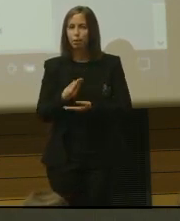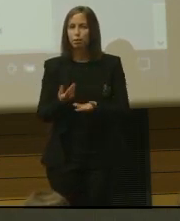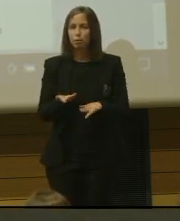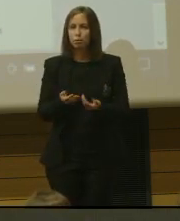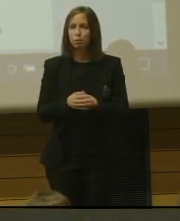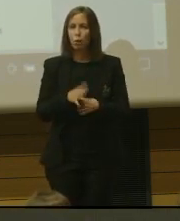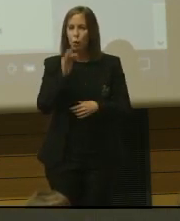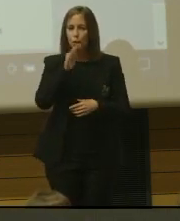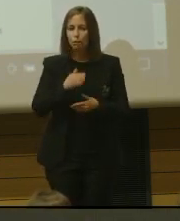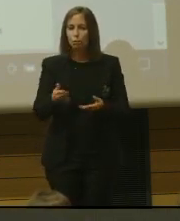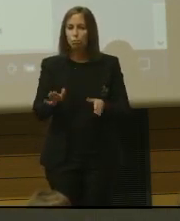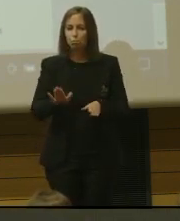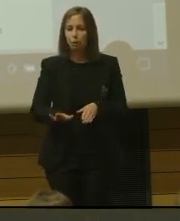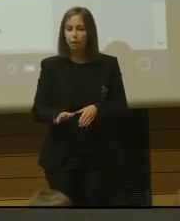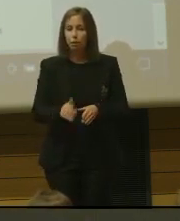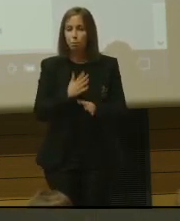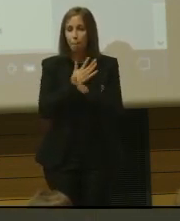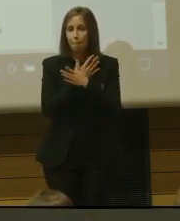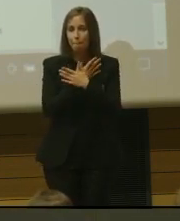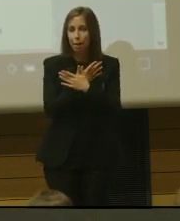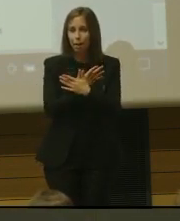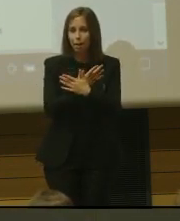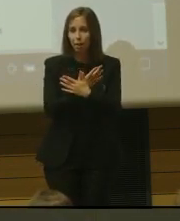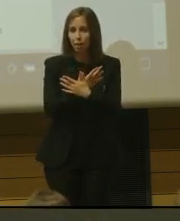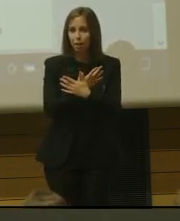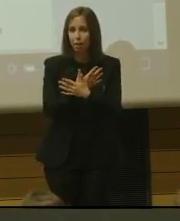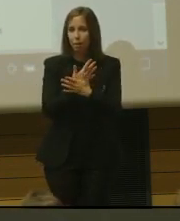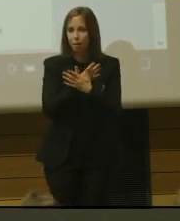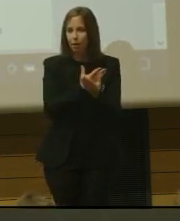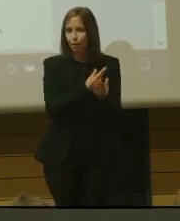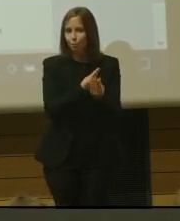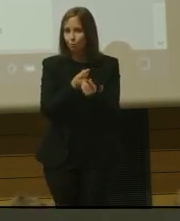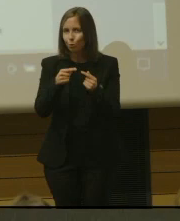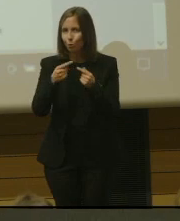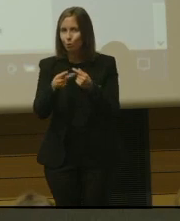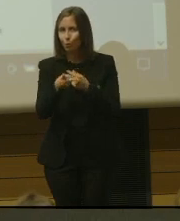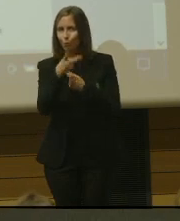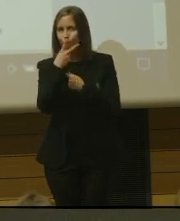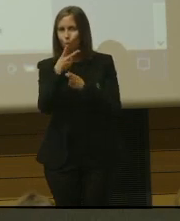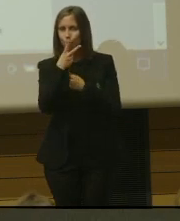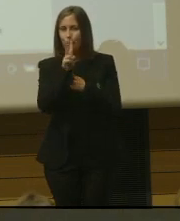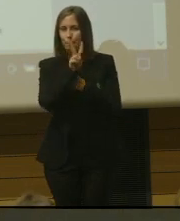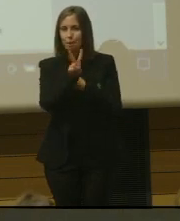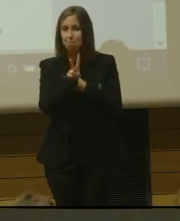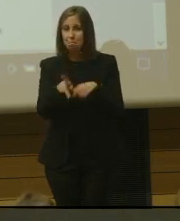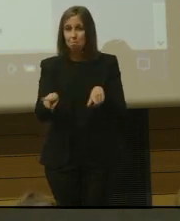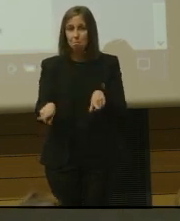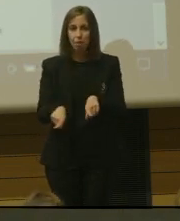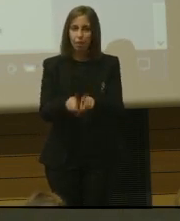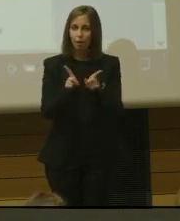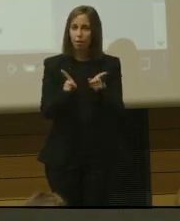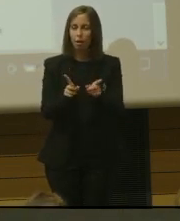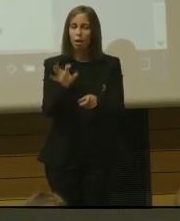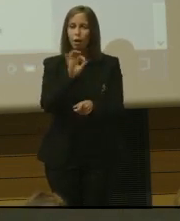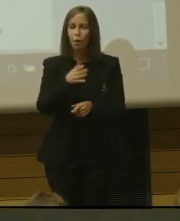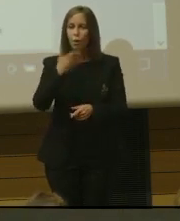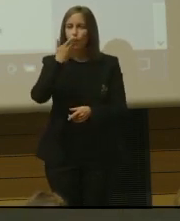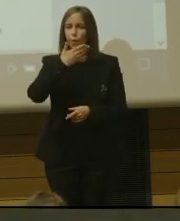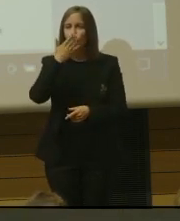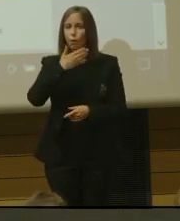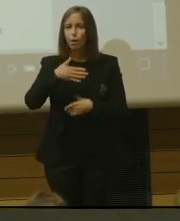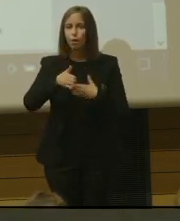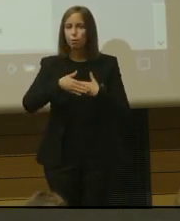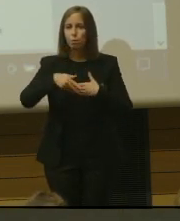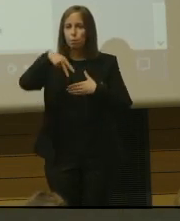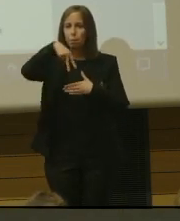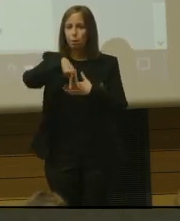un niño pequeño, pues es en un parque, por ejemplo, ¿no? Y hay muchos parques en los que a diario vemos a gente fumando y no pasa nada, ¿no? O en las puertas de los colegios,